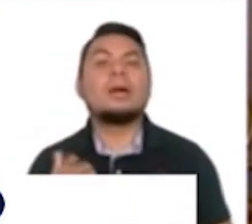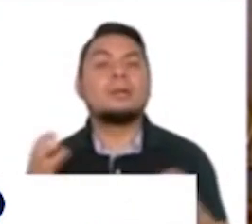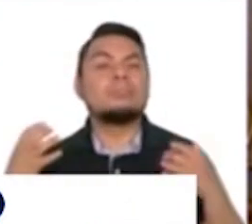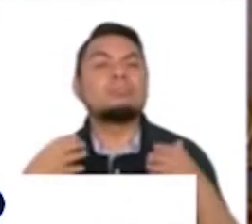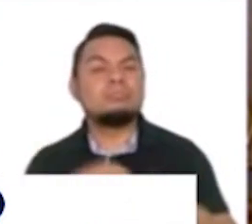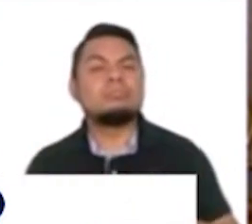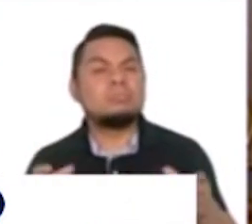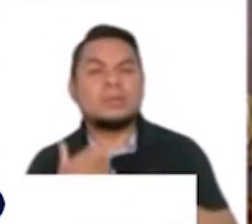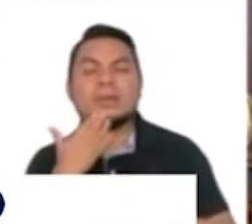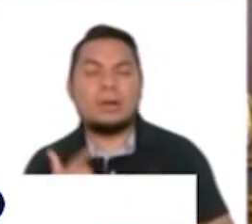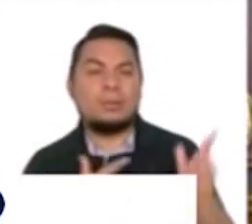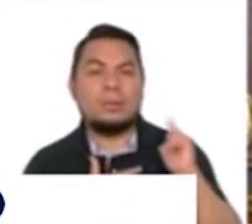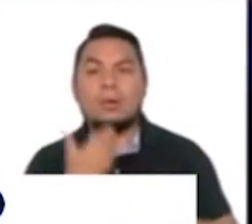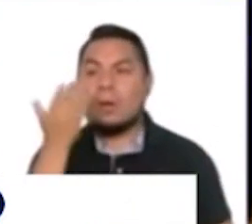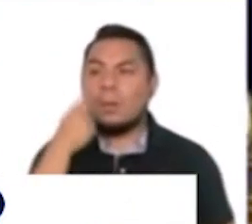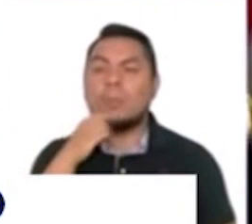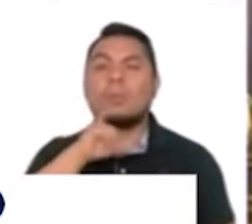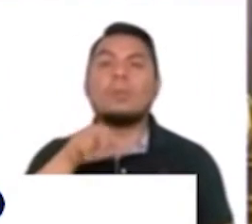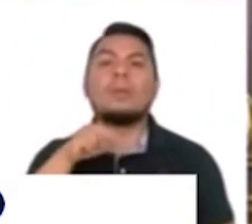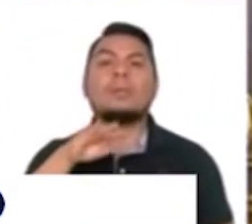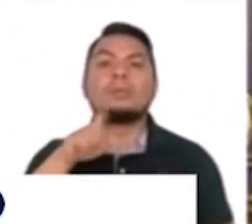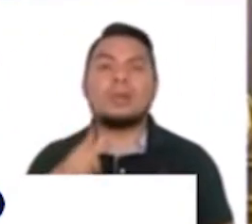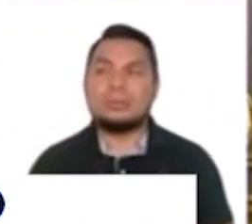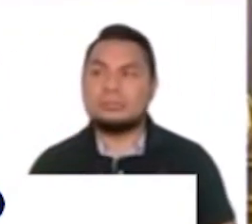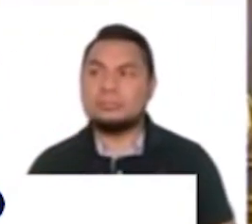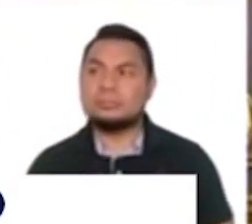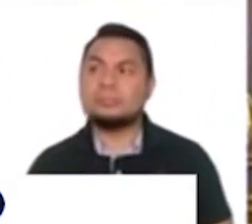despacho de defensa, señor Juan Manuel Carrasco Millones.